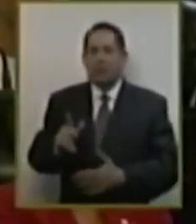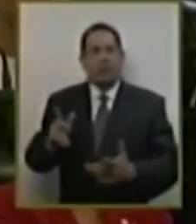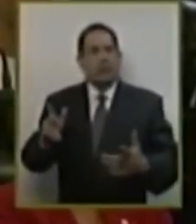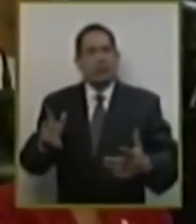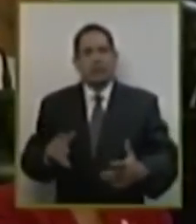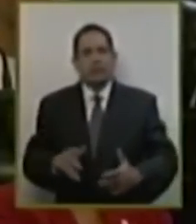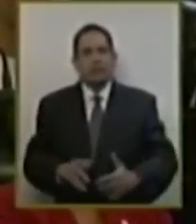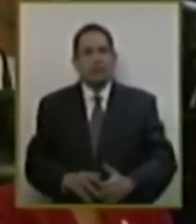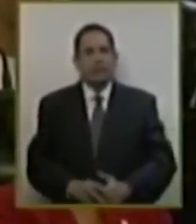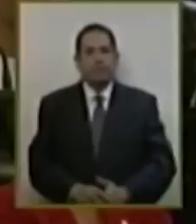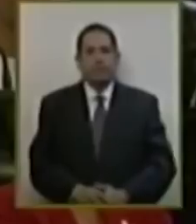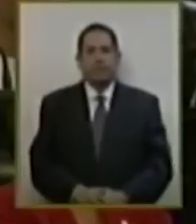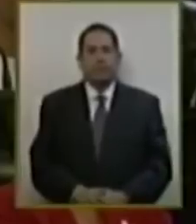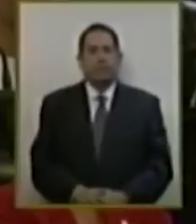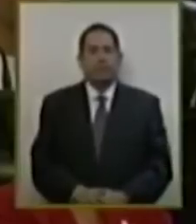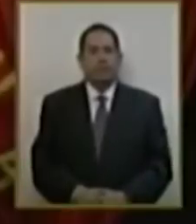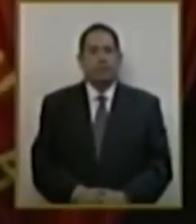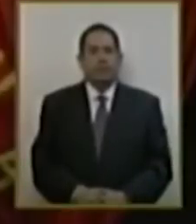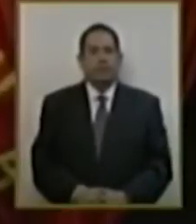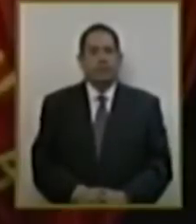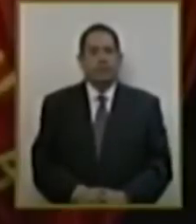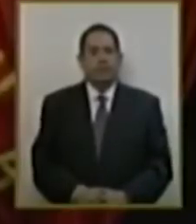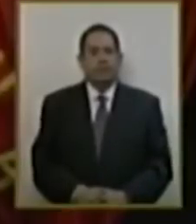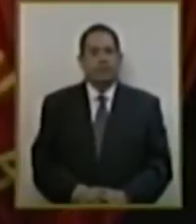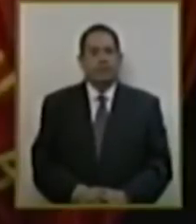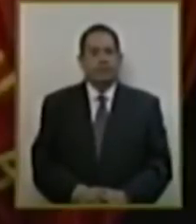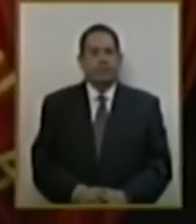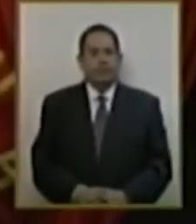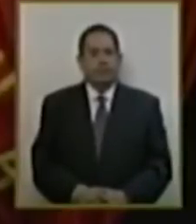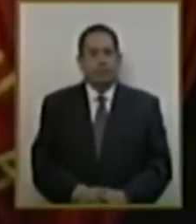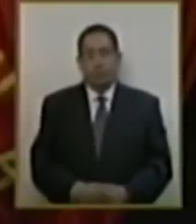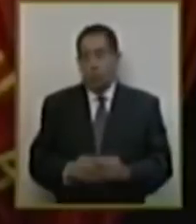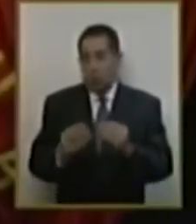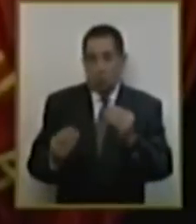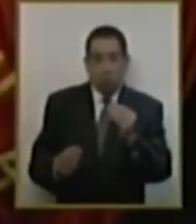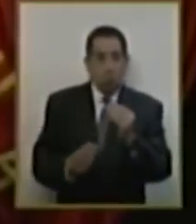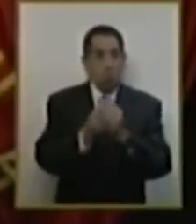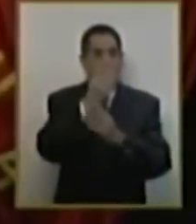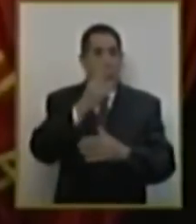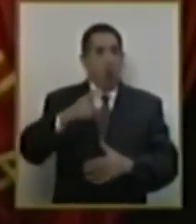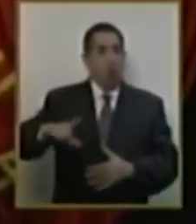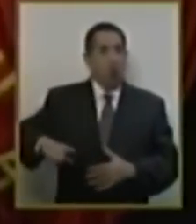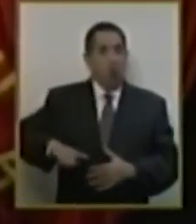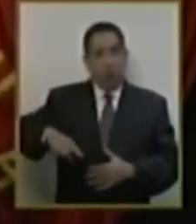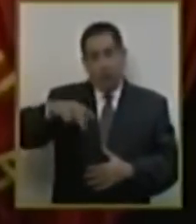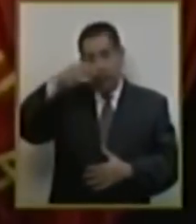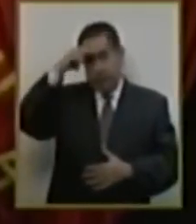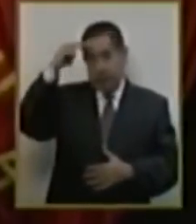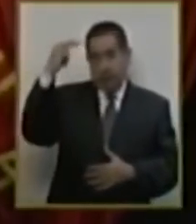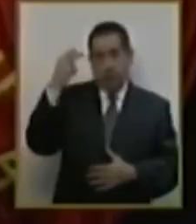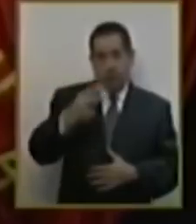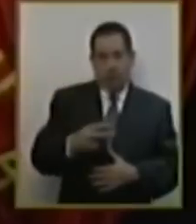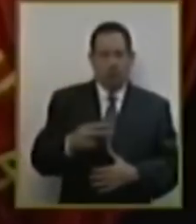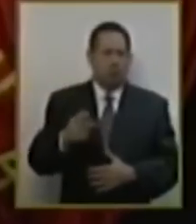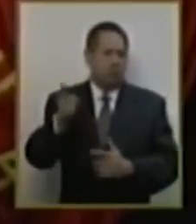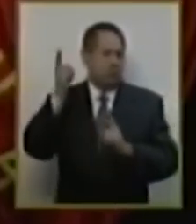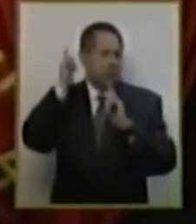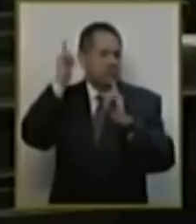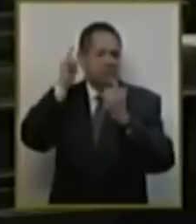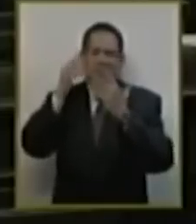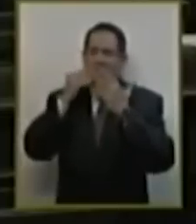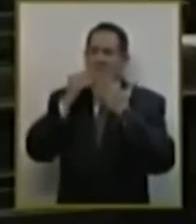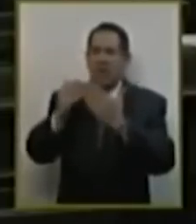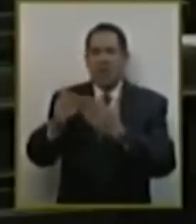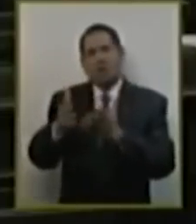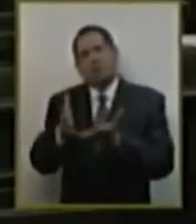galardonado advirtió del regreso del fascismo en el mundo. Nuestro nuevo gobierno mexicano, al que le auguro buen viento